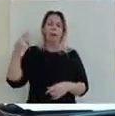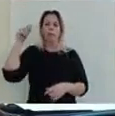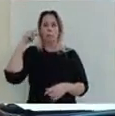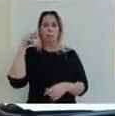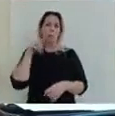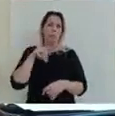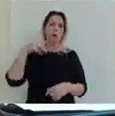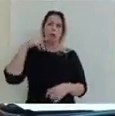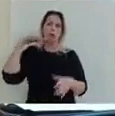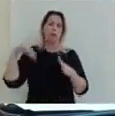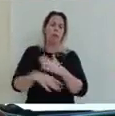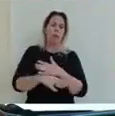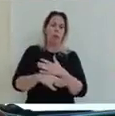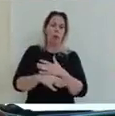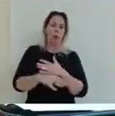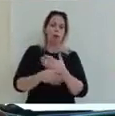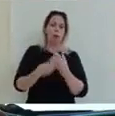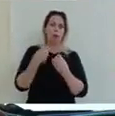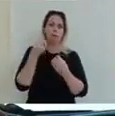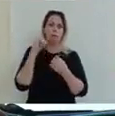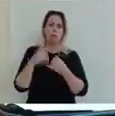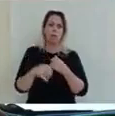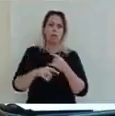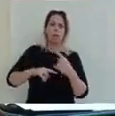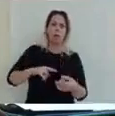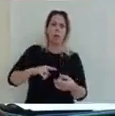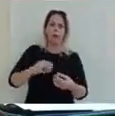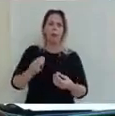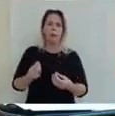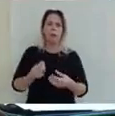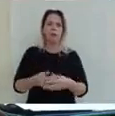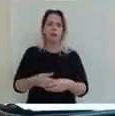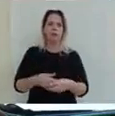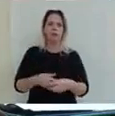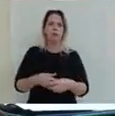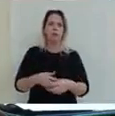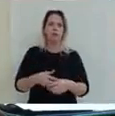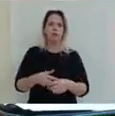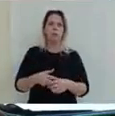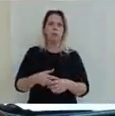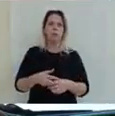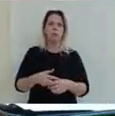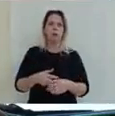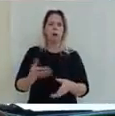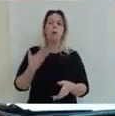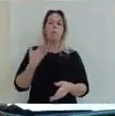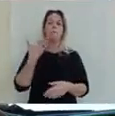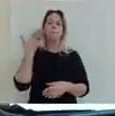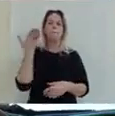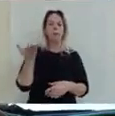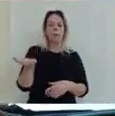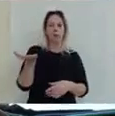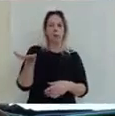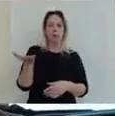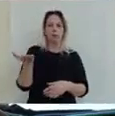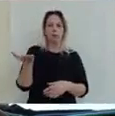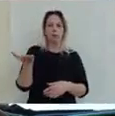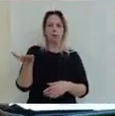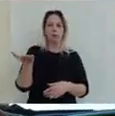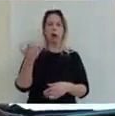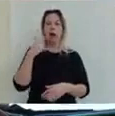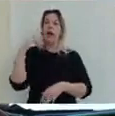que se cuenta es, se van a recibir 19 millones en tres cuotas de tanto, pero el pedido específico es un detalle de cómo se gastó